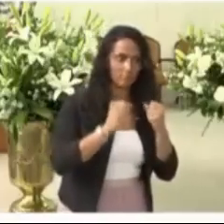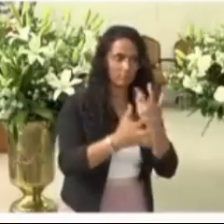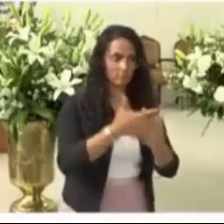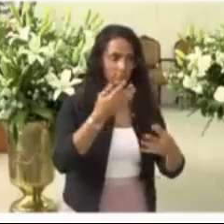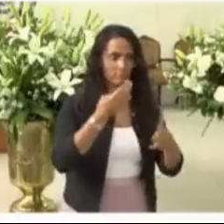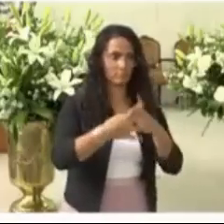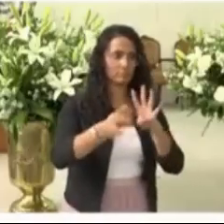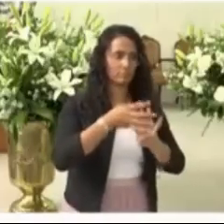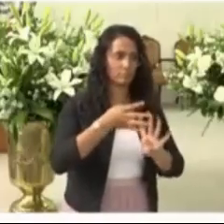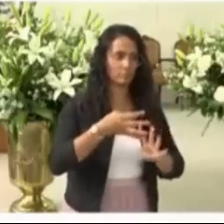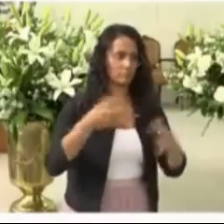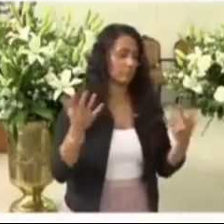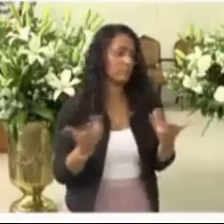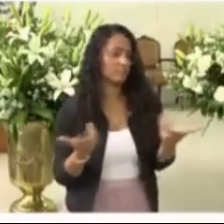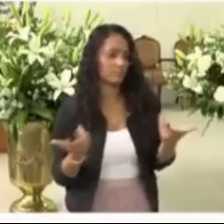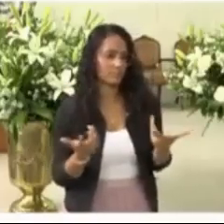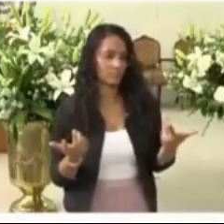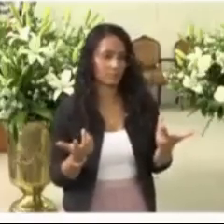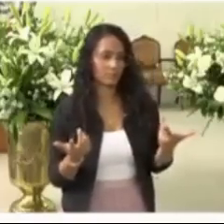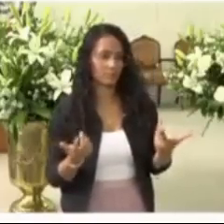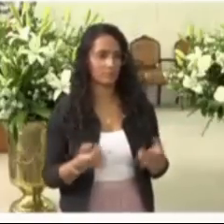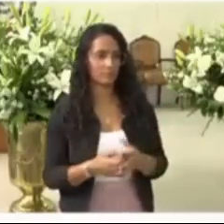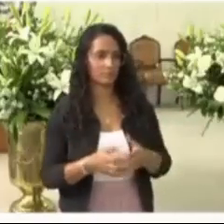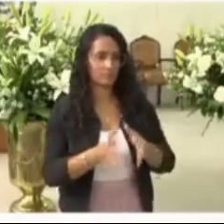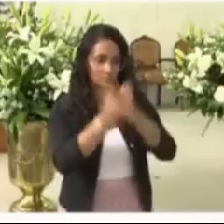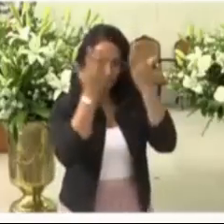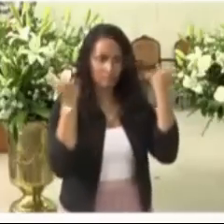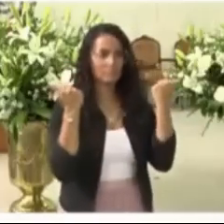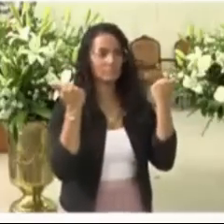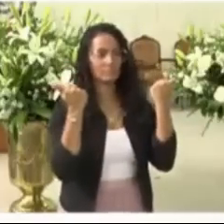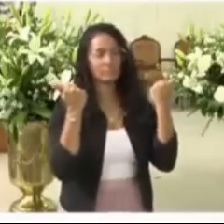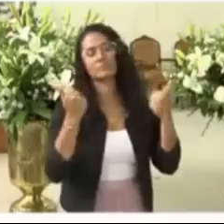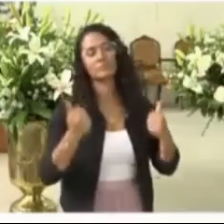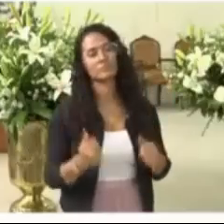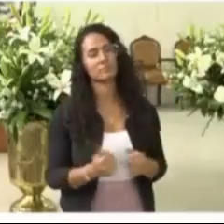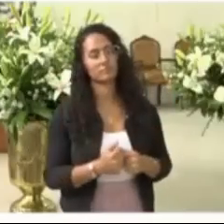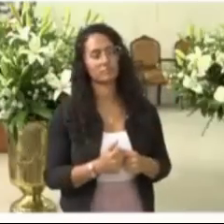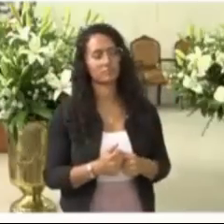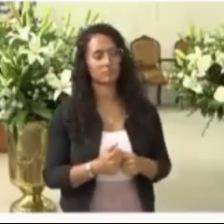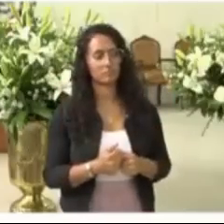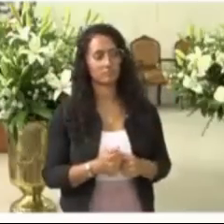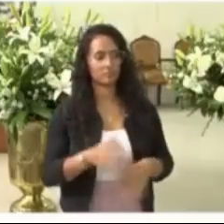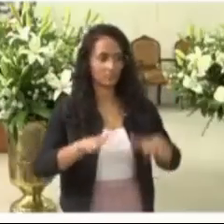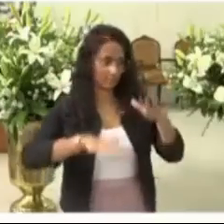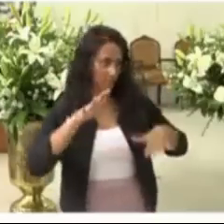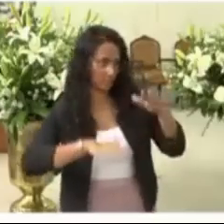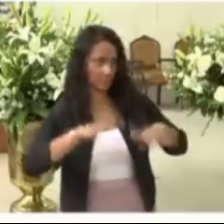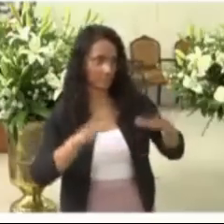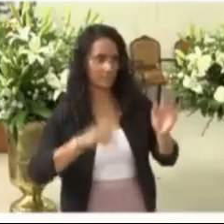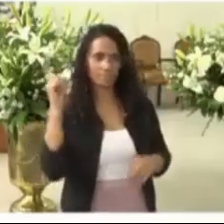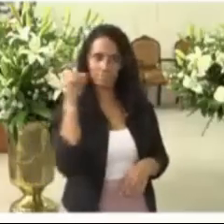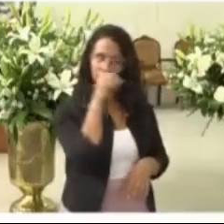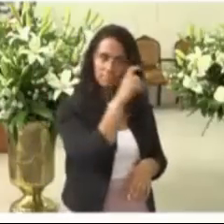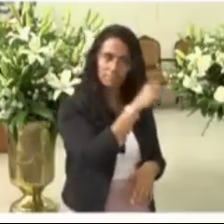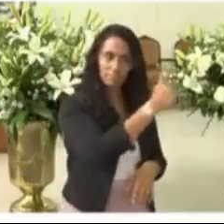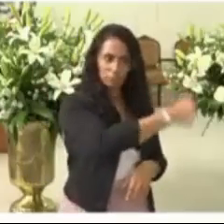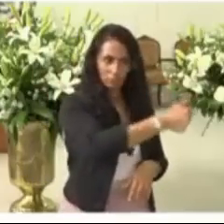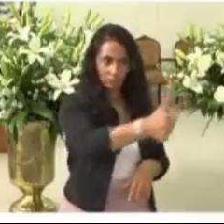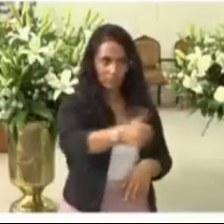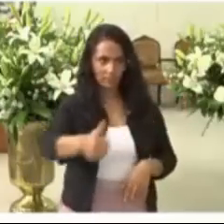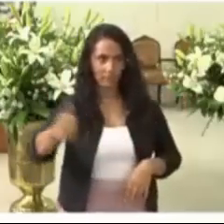Circunstancias no iguales, pero que en el fondo nos enfrentan en una situación semejante a la situación que enfrentó el